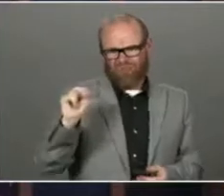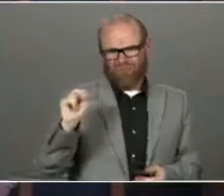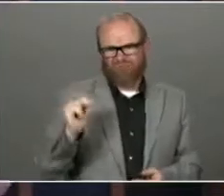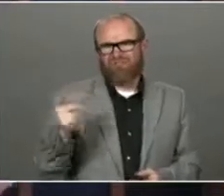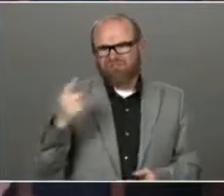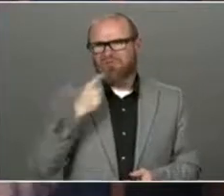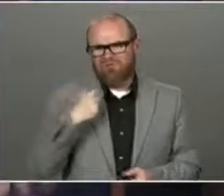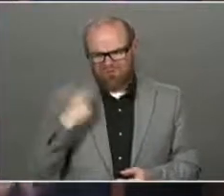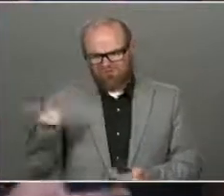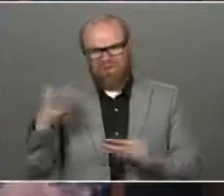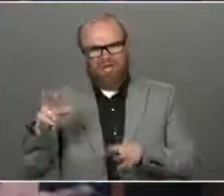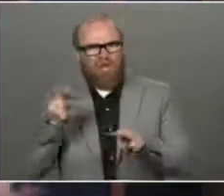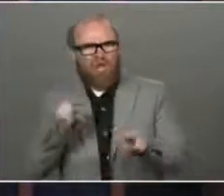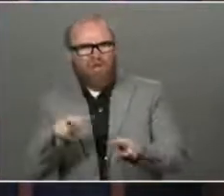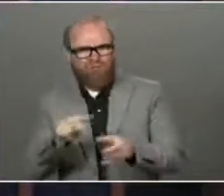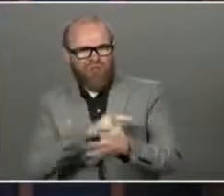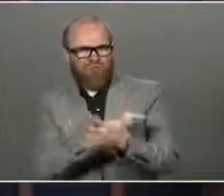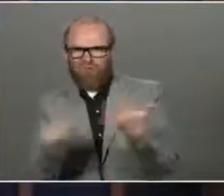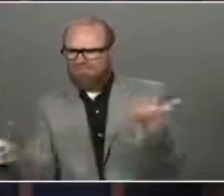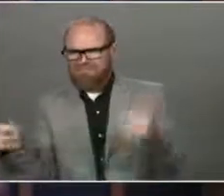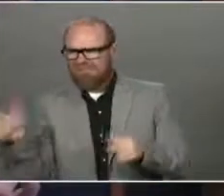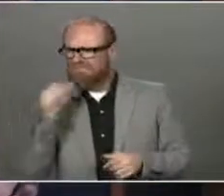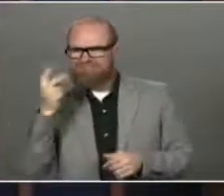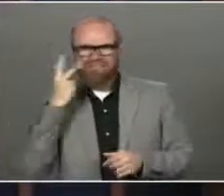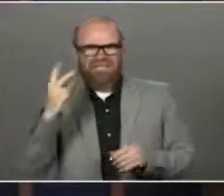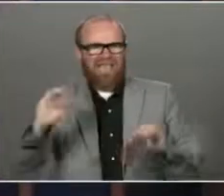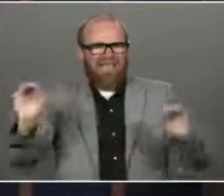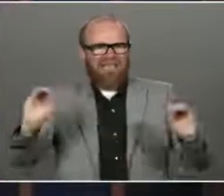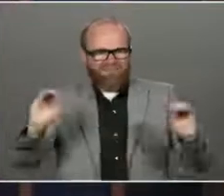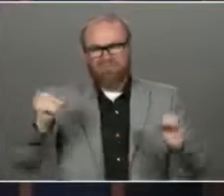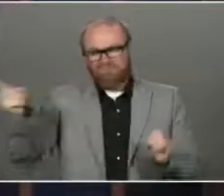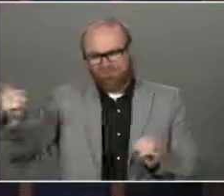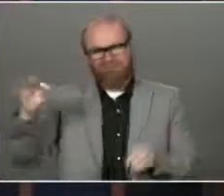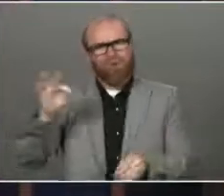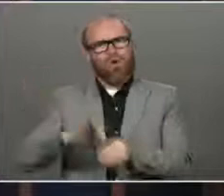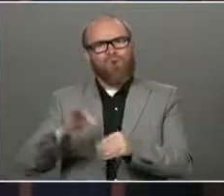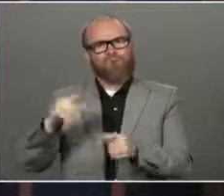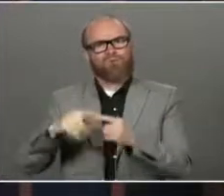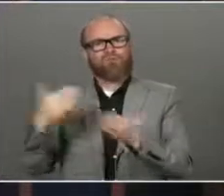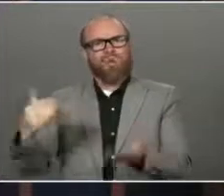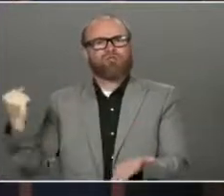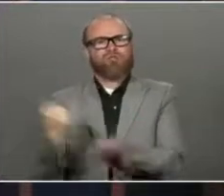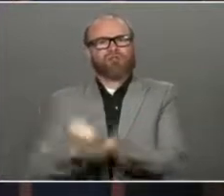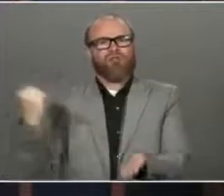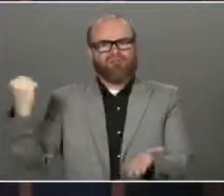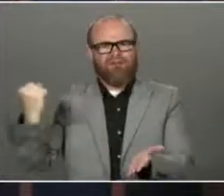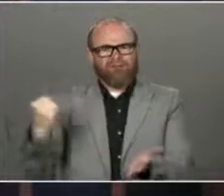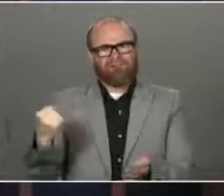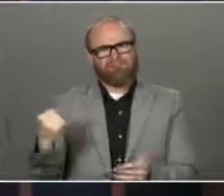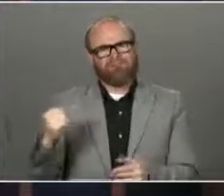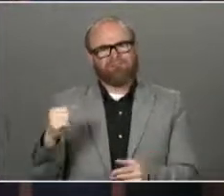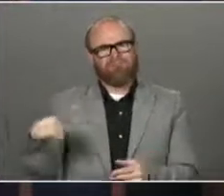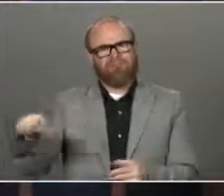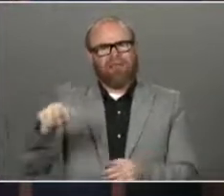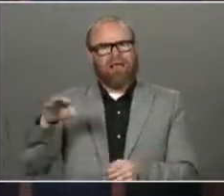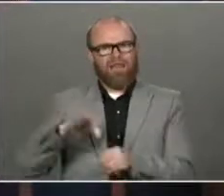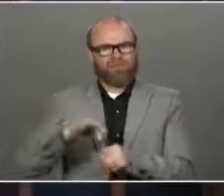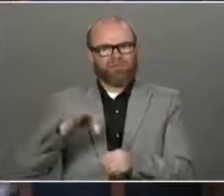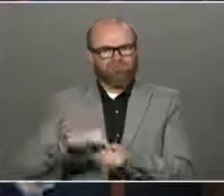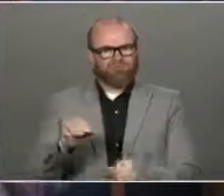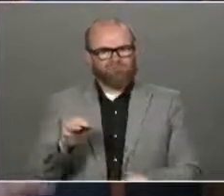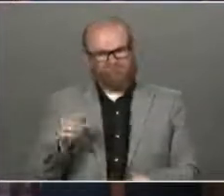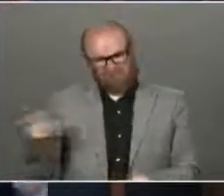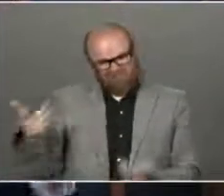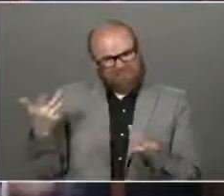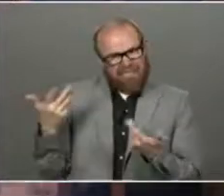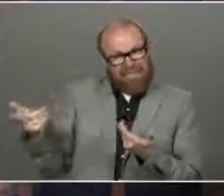principios de enero, y que me haya dicho que vio estas cosas, que no vio nada y que él iba a votar para certificar la elección,